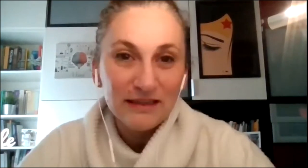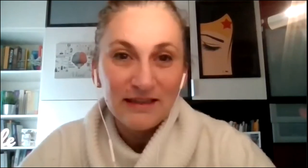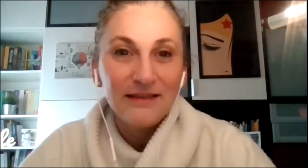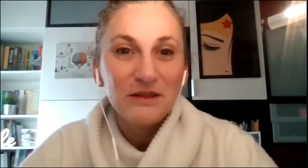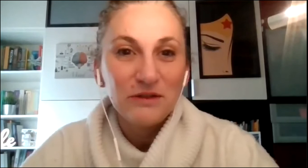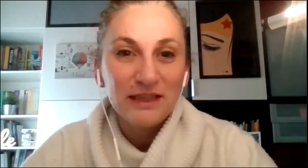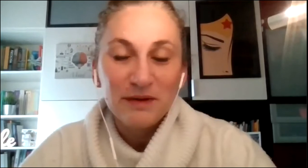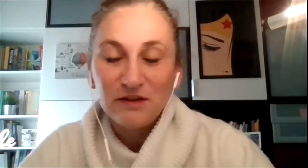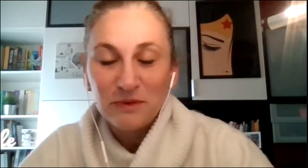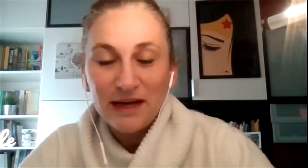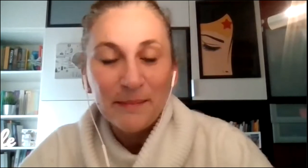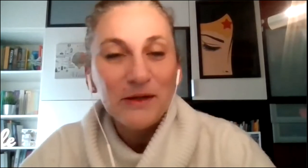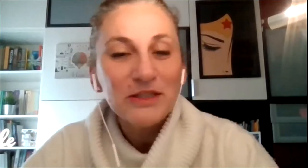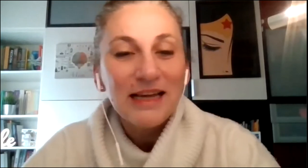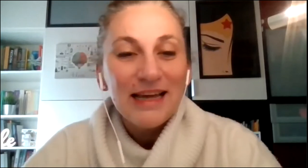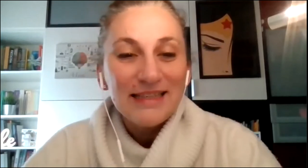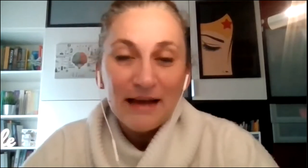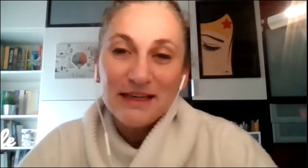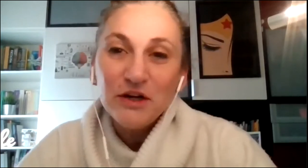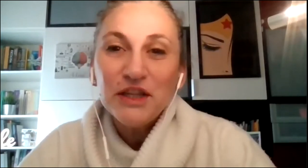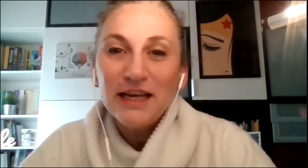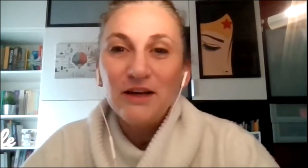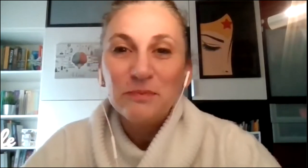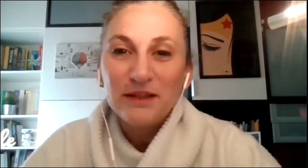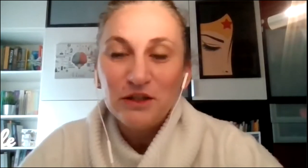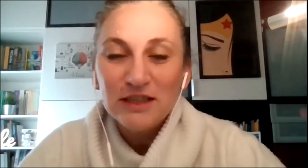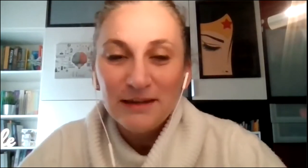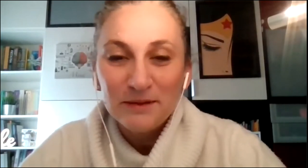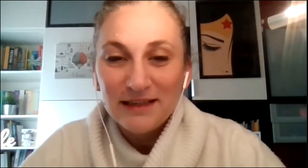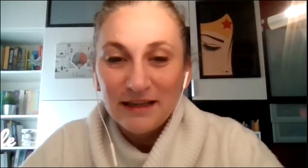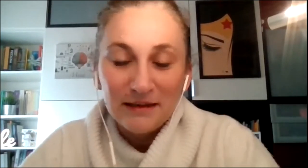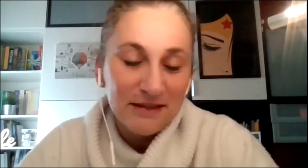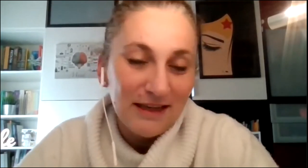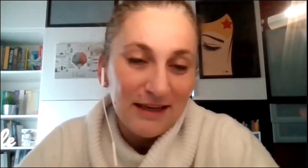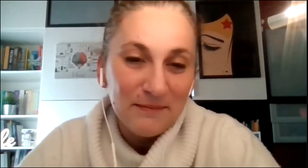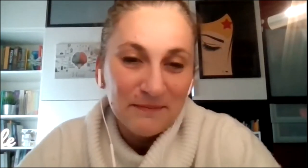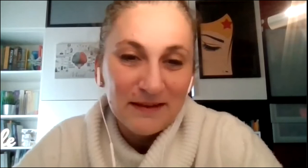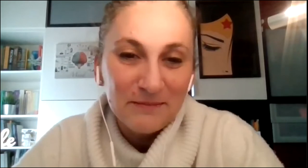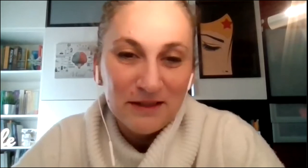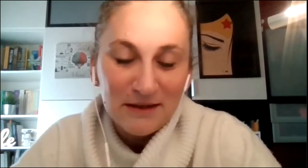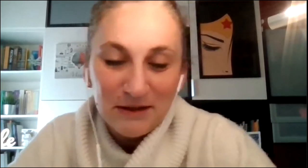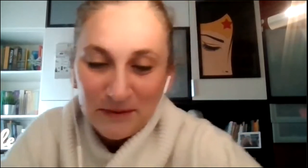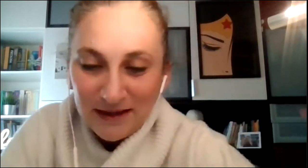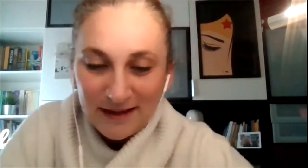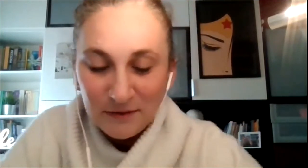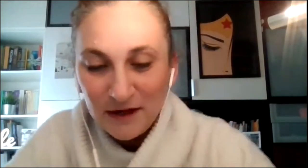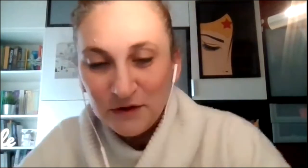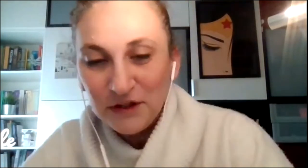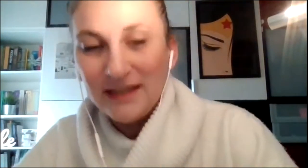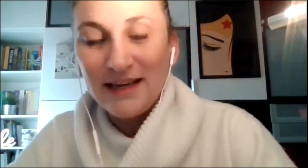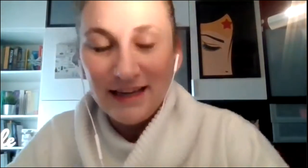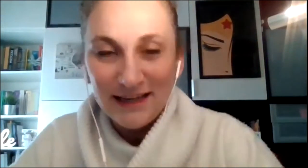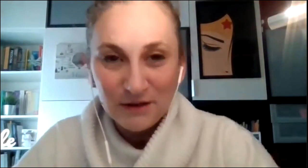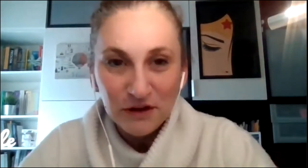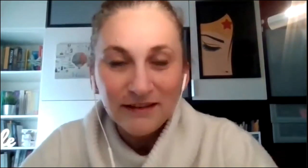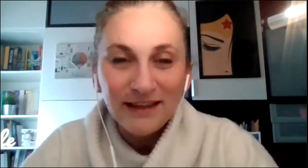¿no? Son espacios muy amplios. Sí conocía los patios pues a través de una